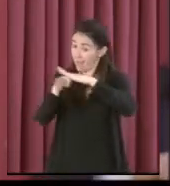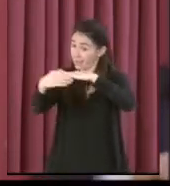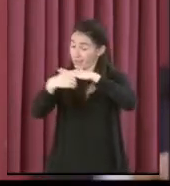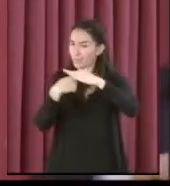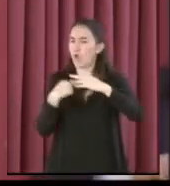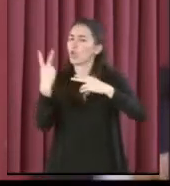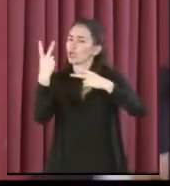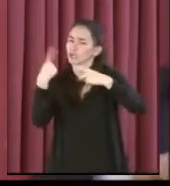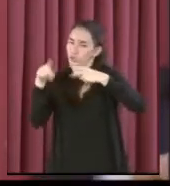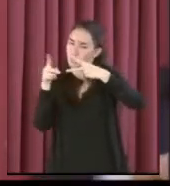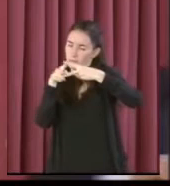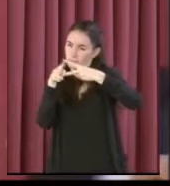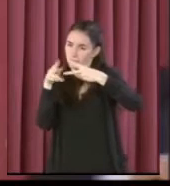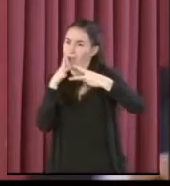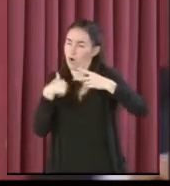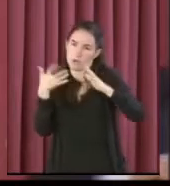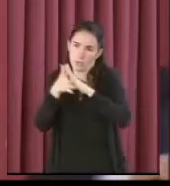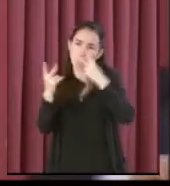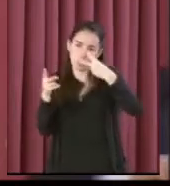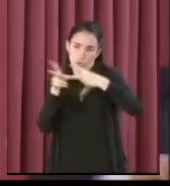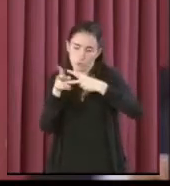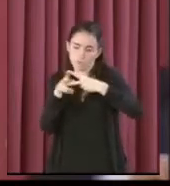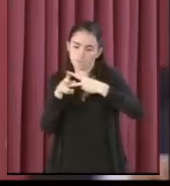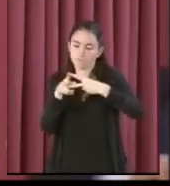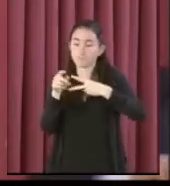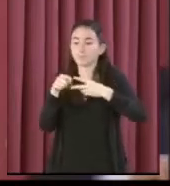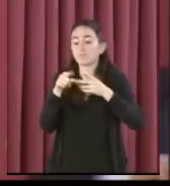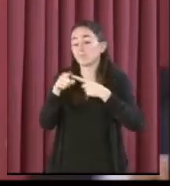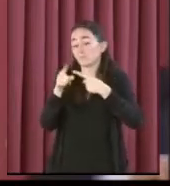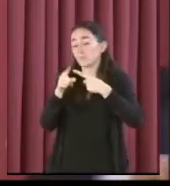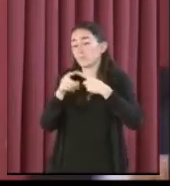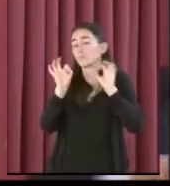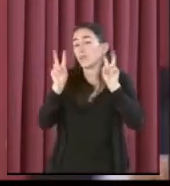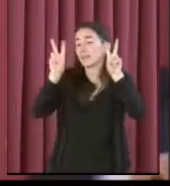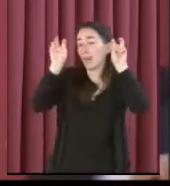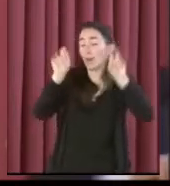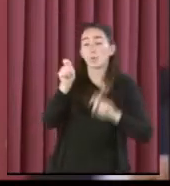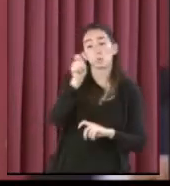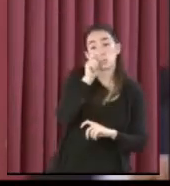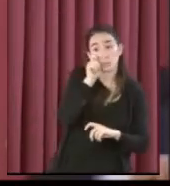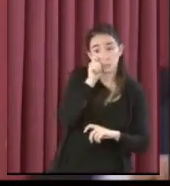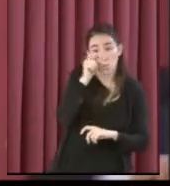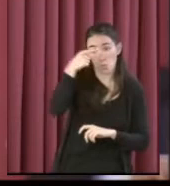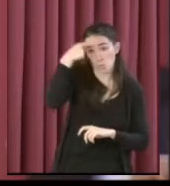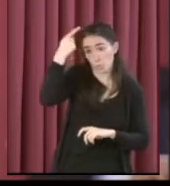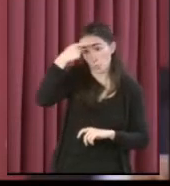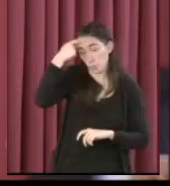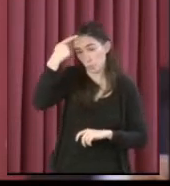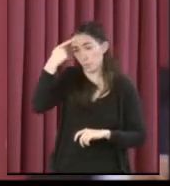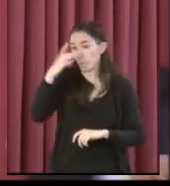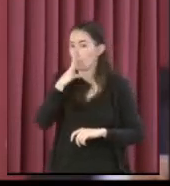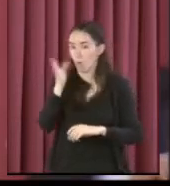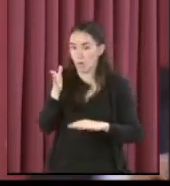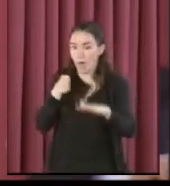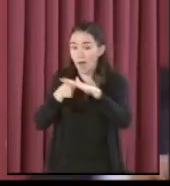singulares en los que estamos trabajando. Lo hacemos en el área de turismo y de cultura, porque la